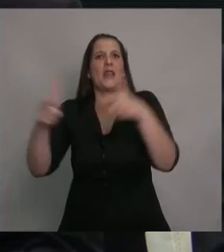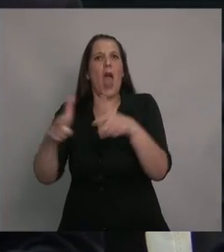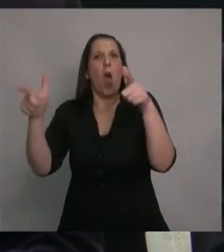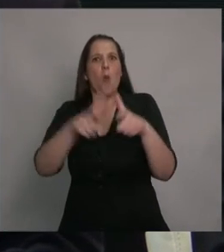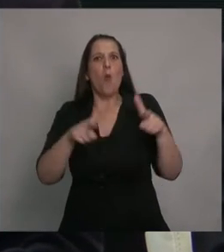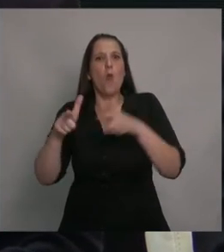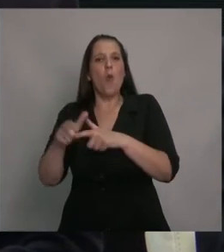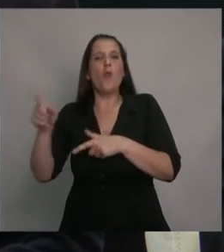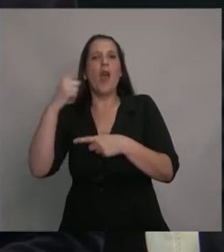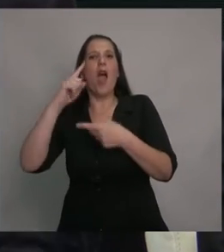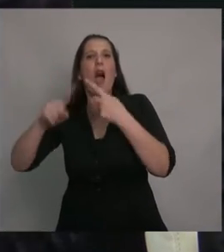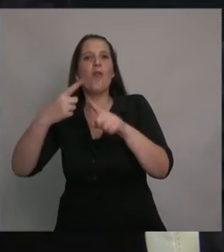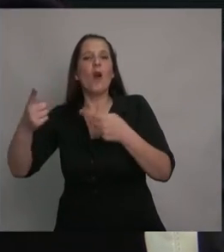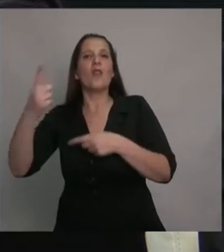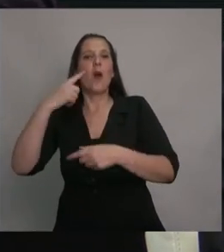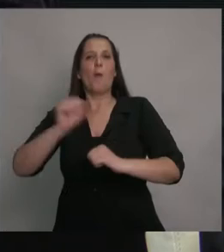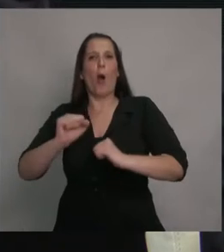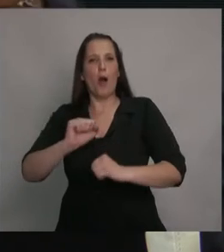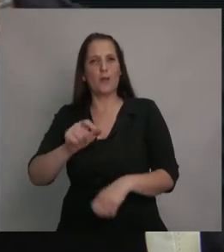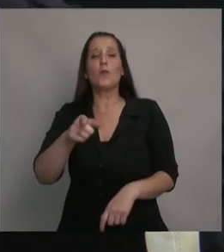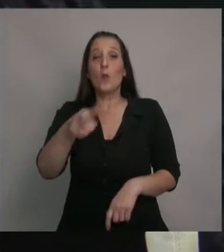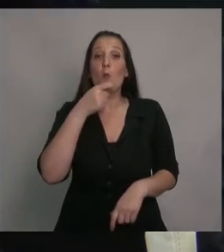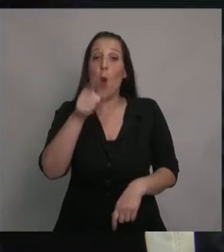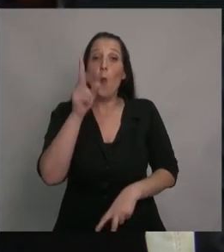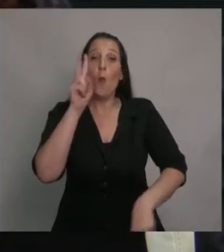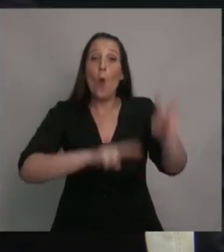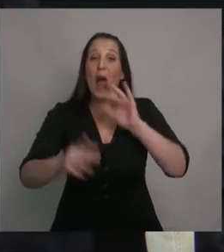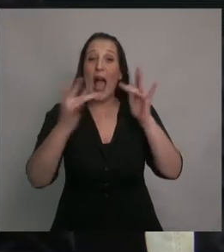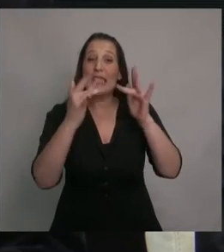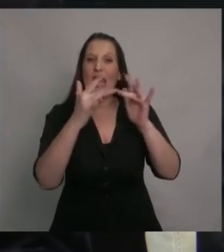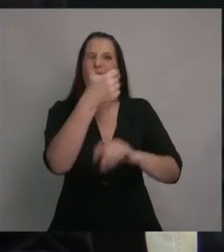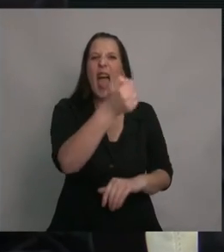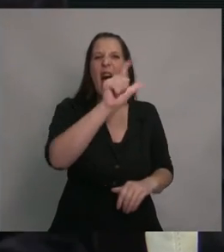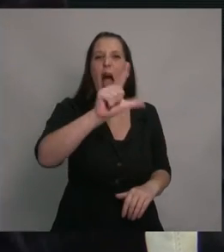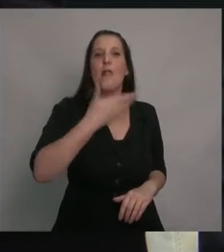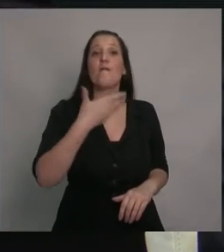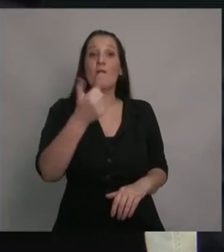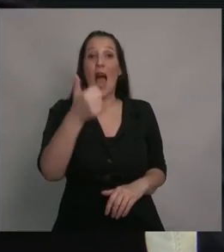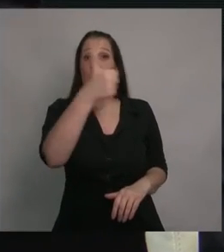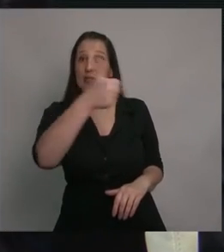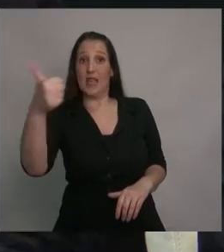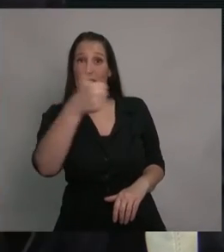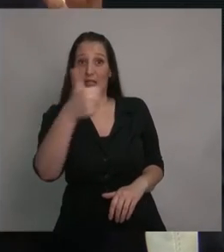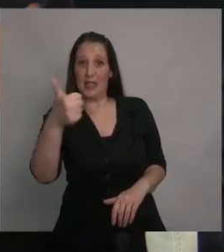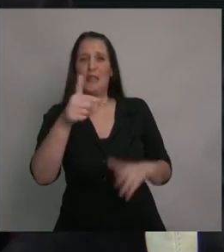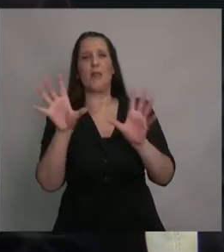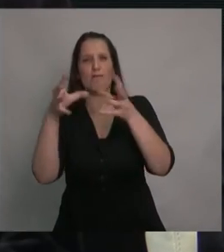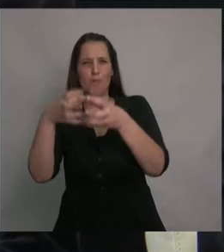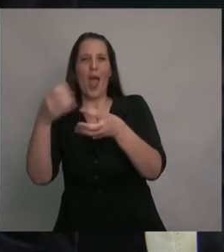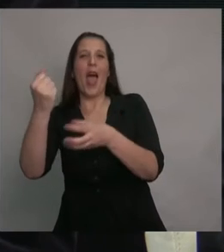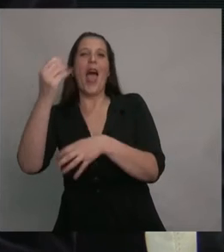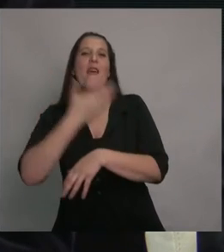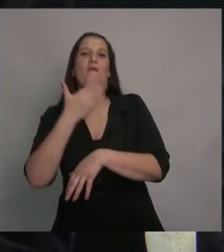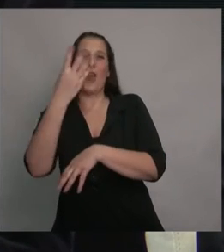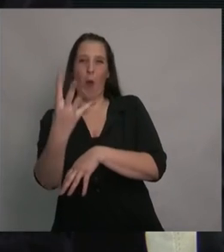terroristas. Ustedes pueden buscar en internet Alfa 66, Comandos F4, por citarle